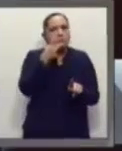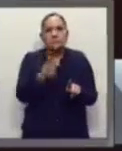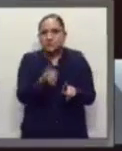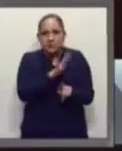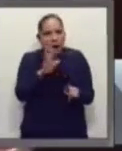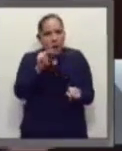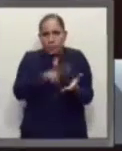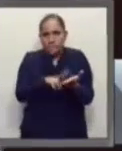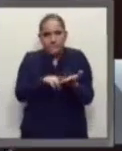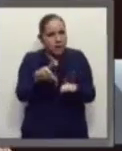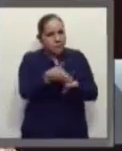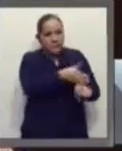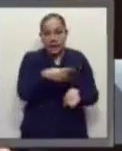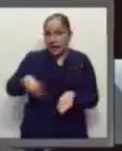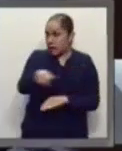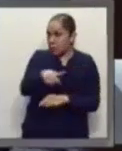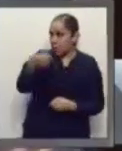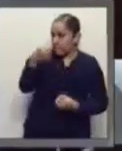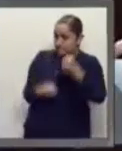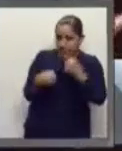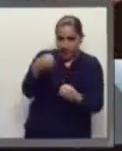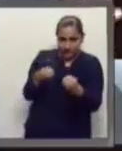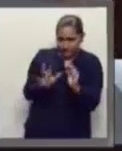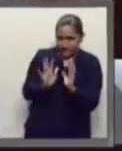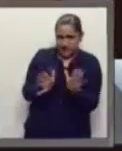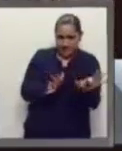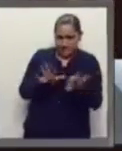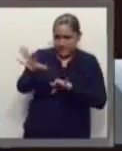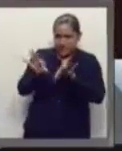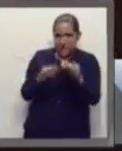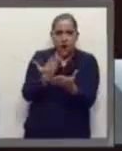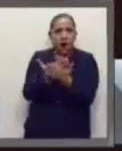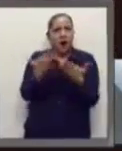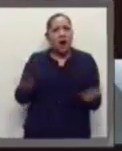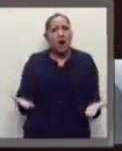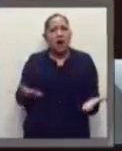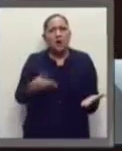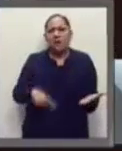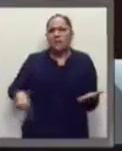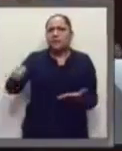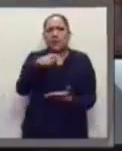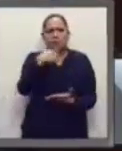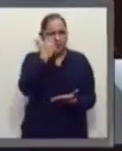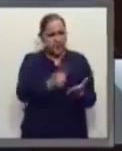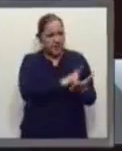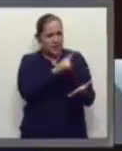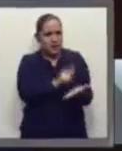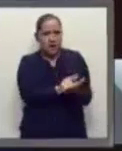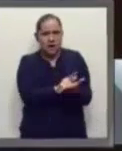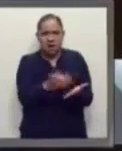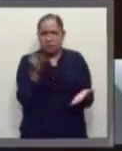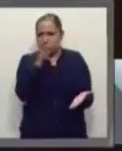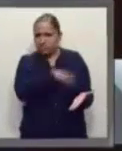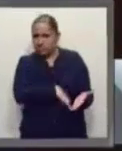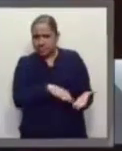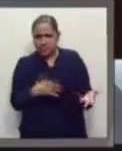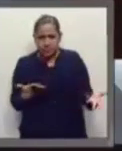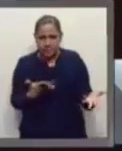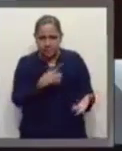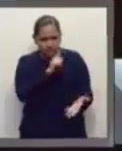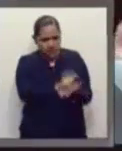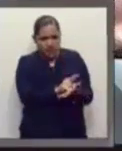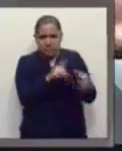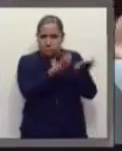los magistrados. Ahora, con un fraude a la ley, un fraude legislativo, se pretende volver a esa